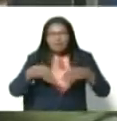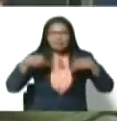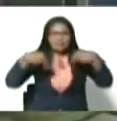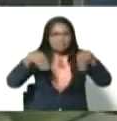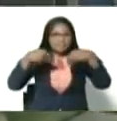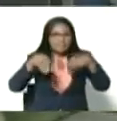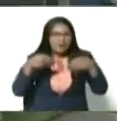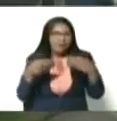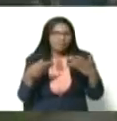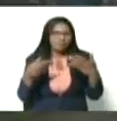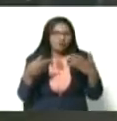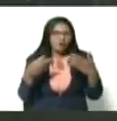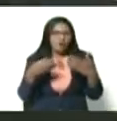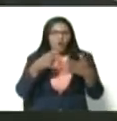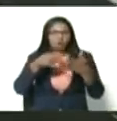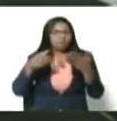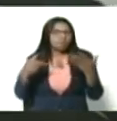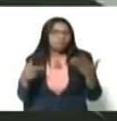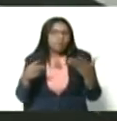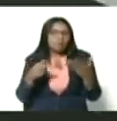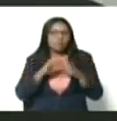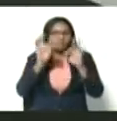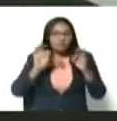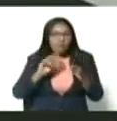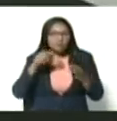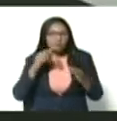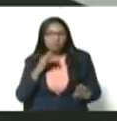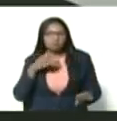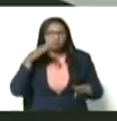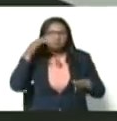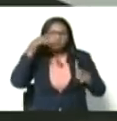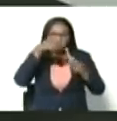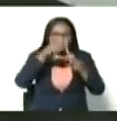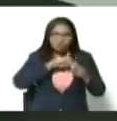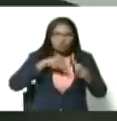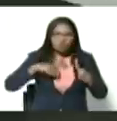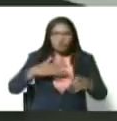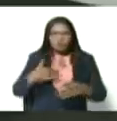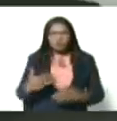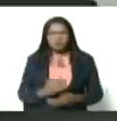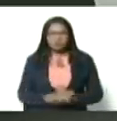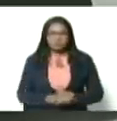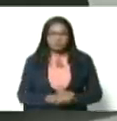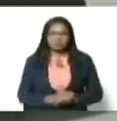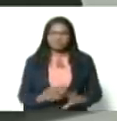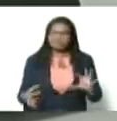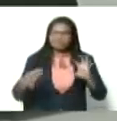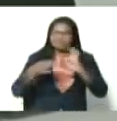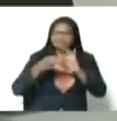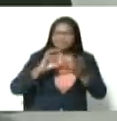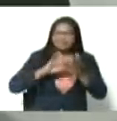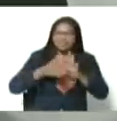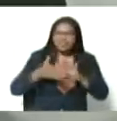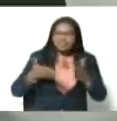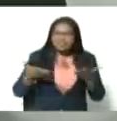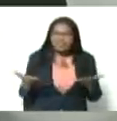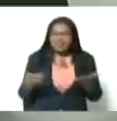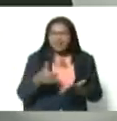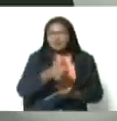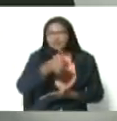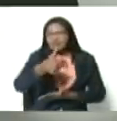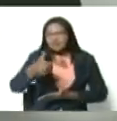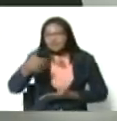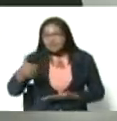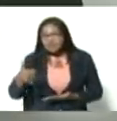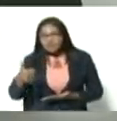la industria de la goma. Vamos hacia adelante y esto va de la mano con cada una